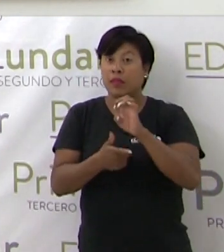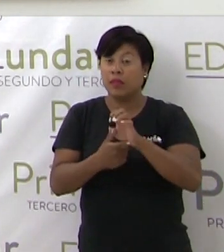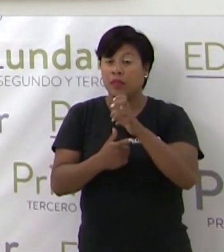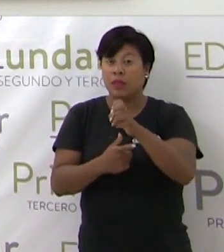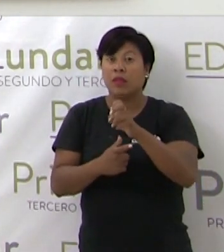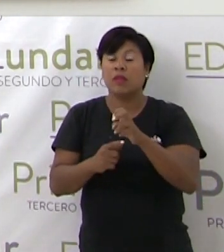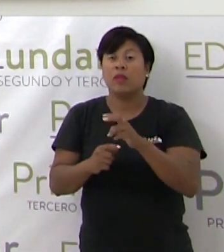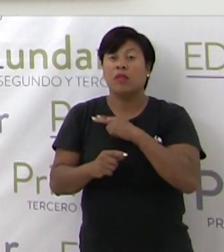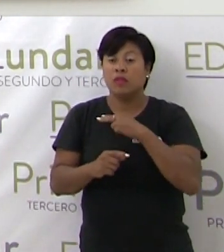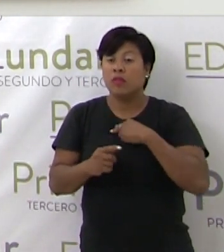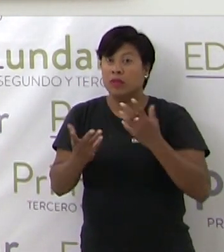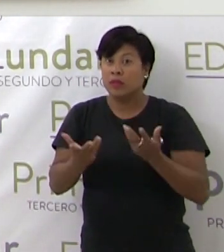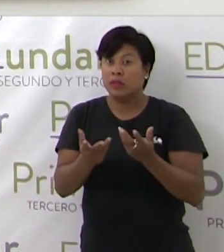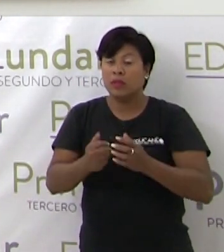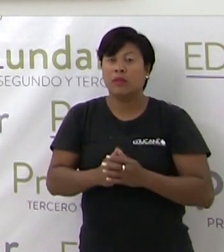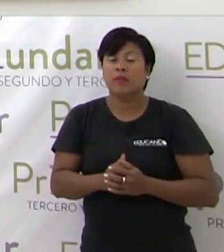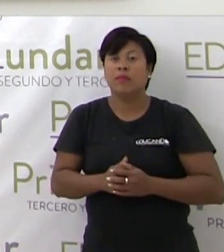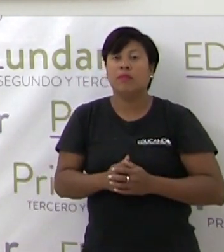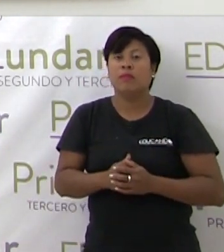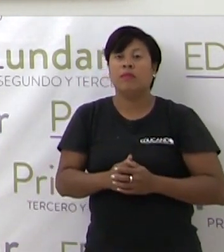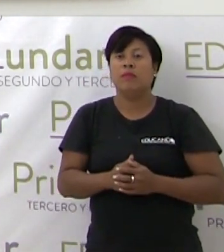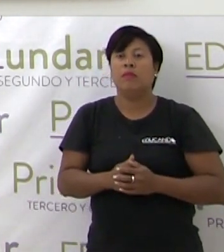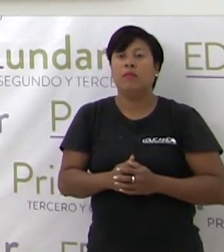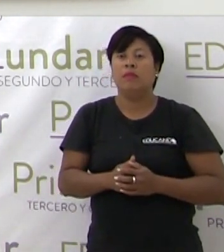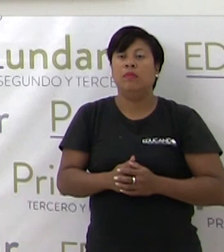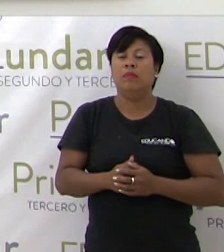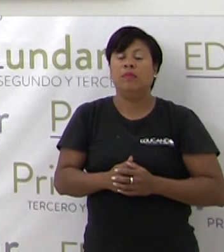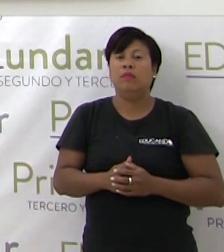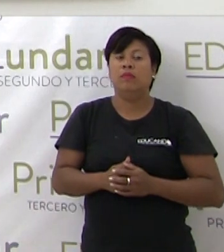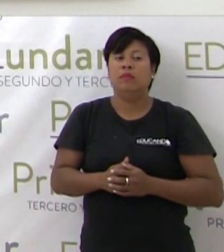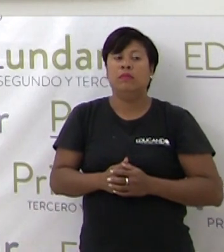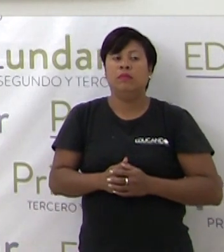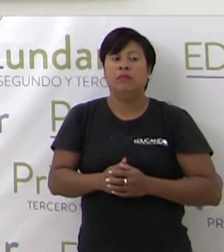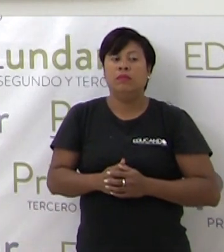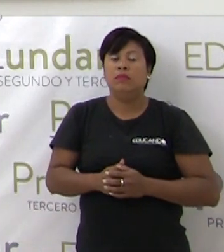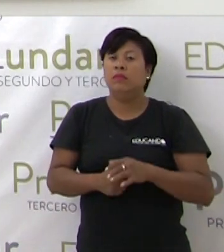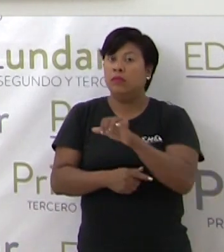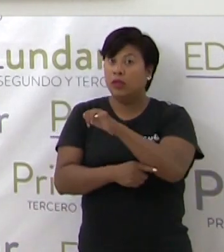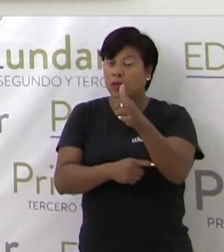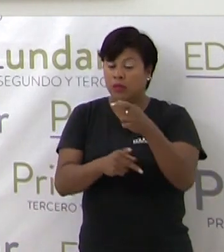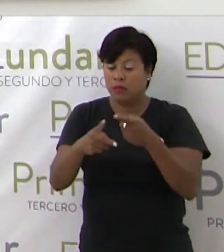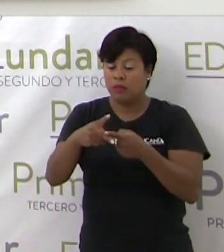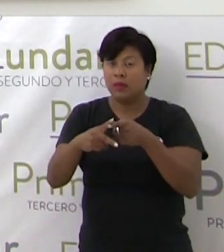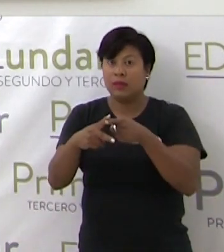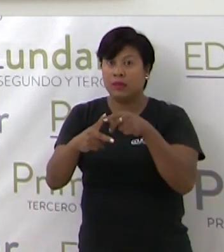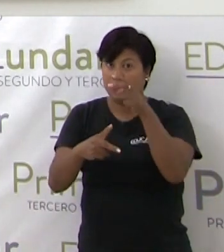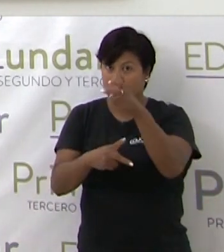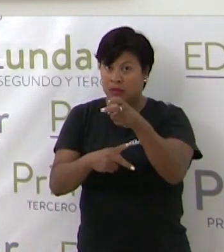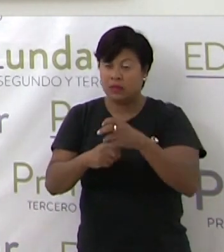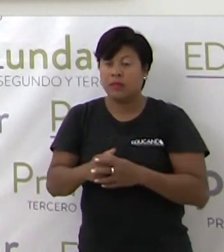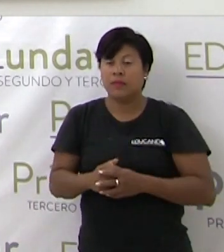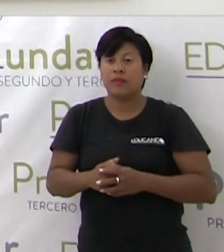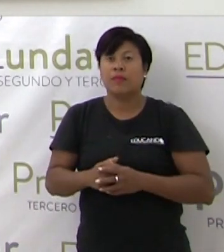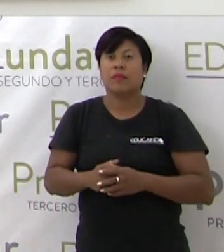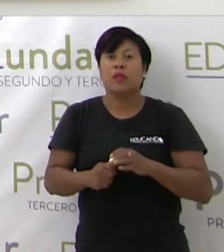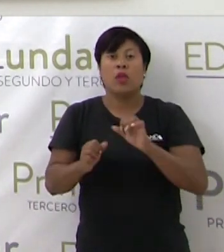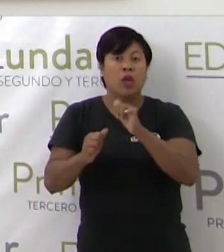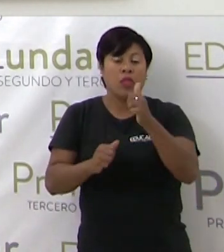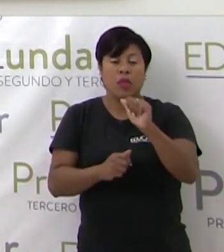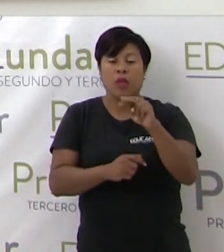aquí localizando el otro vértice de esta figura geométrica o el otro